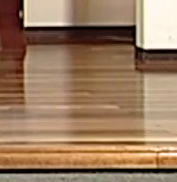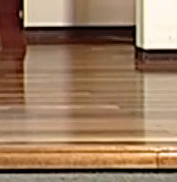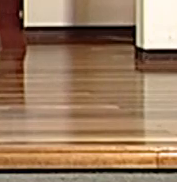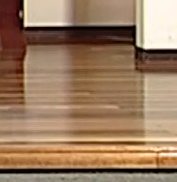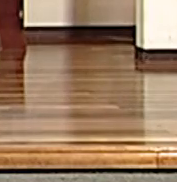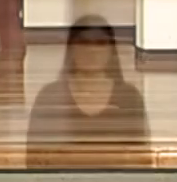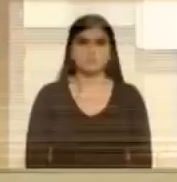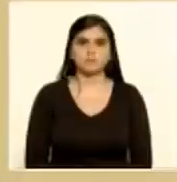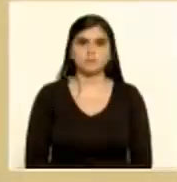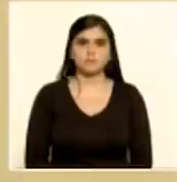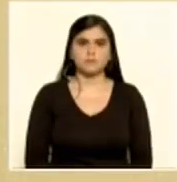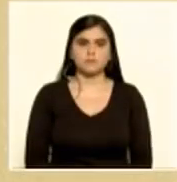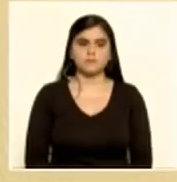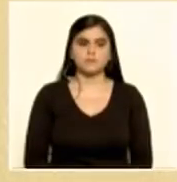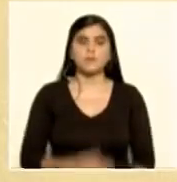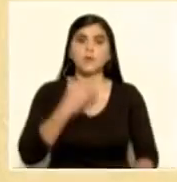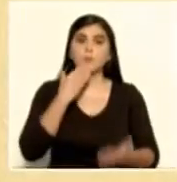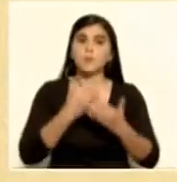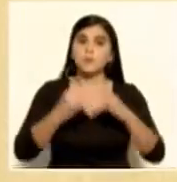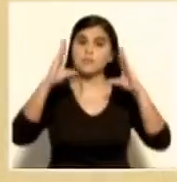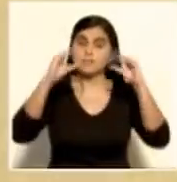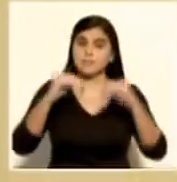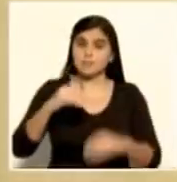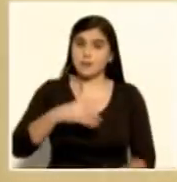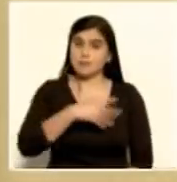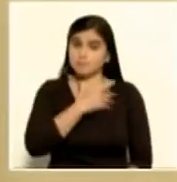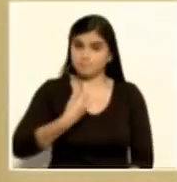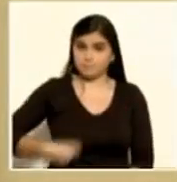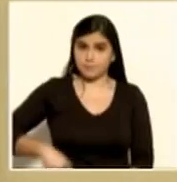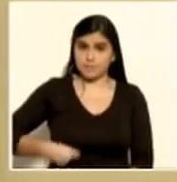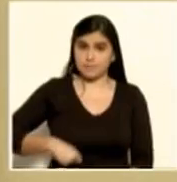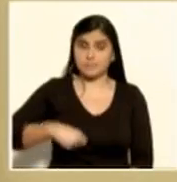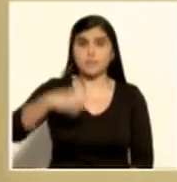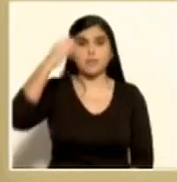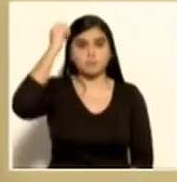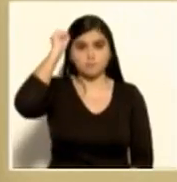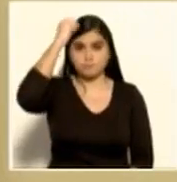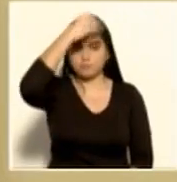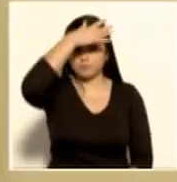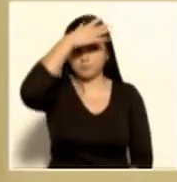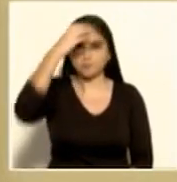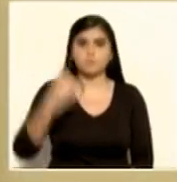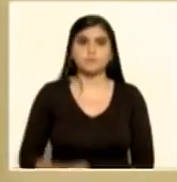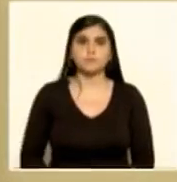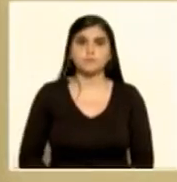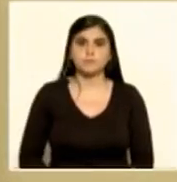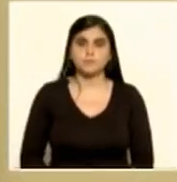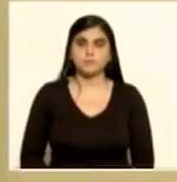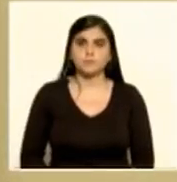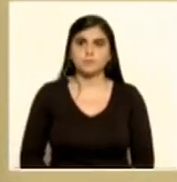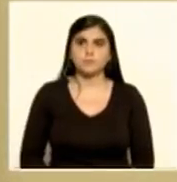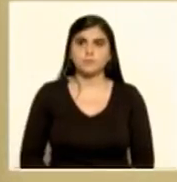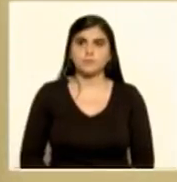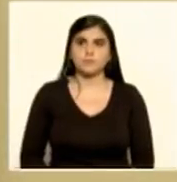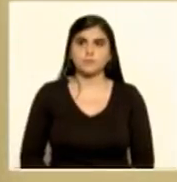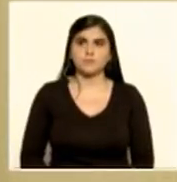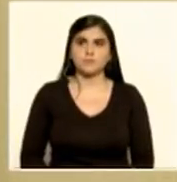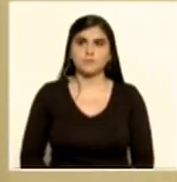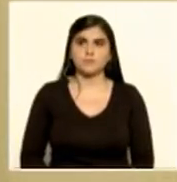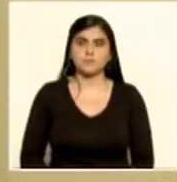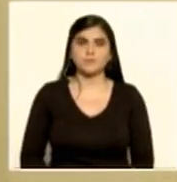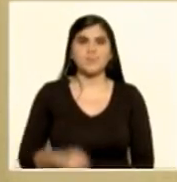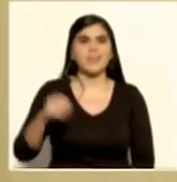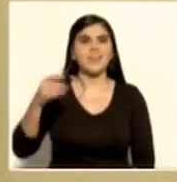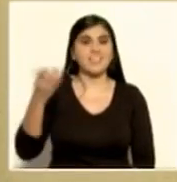Muy buenas tardes al señor presidente de la República, don Carlos Alvarado, estimado jefe, doña